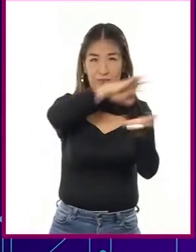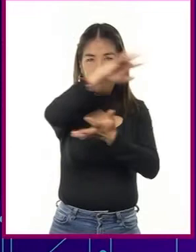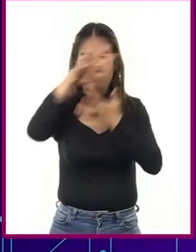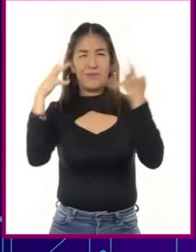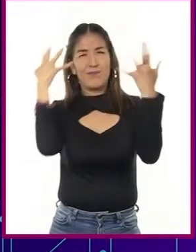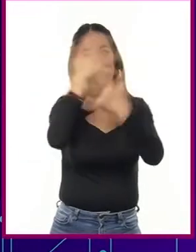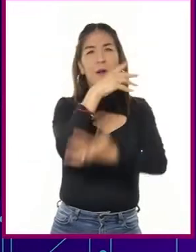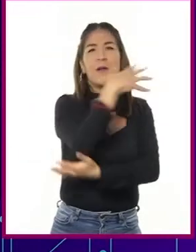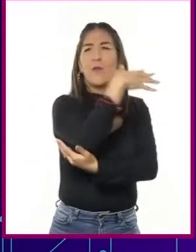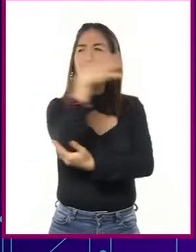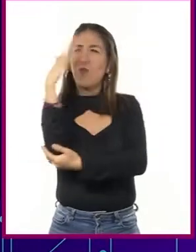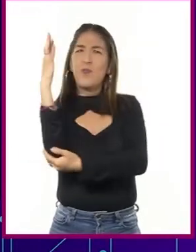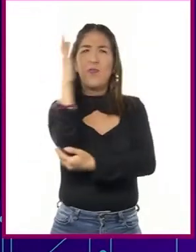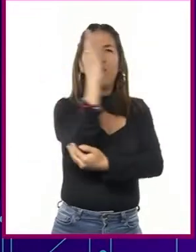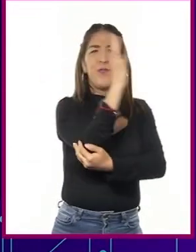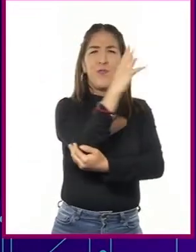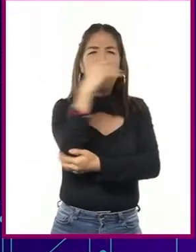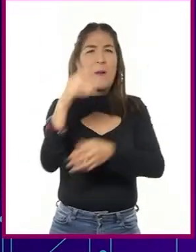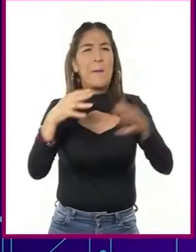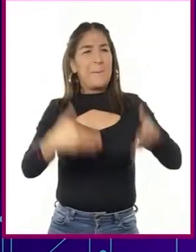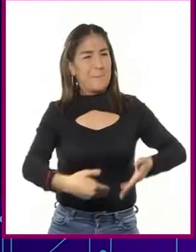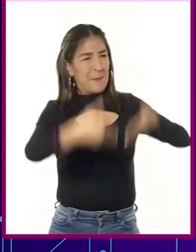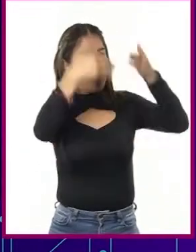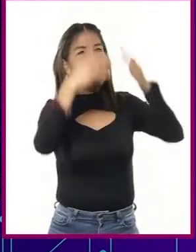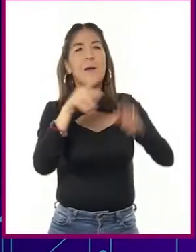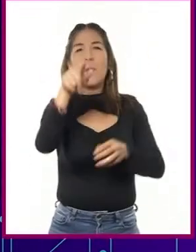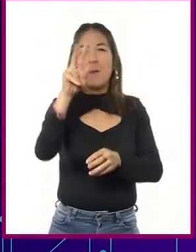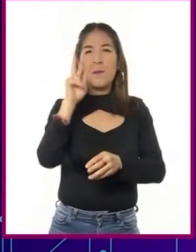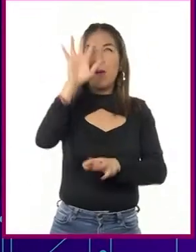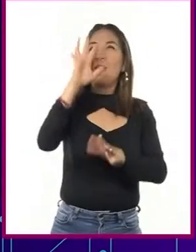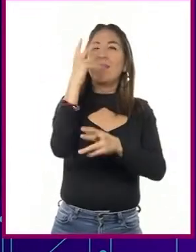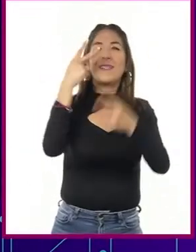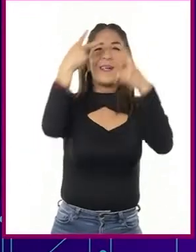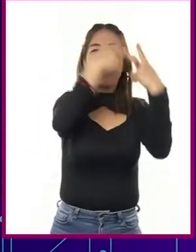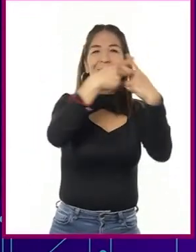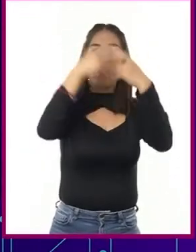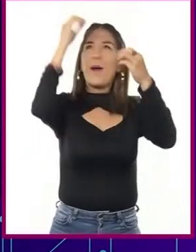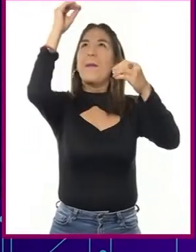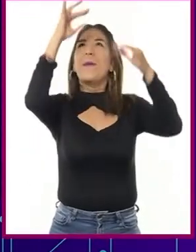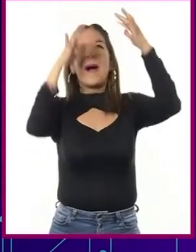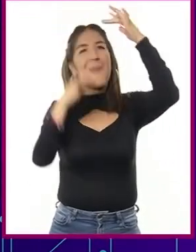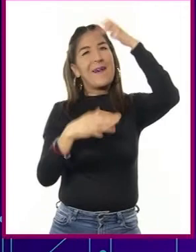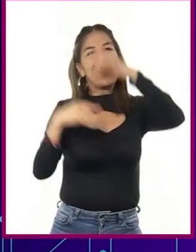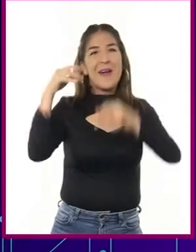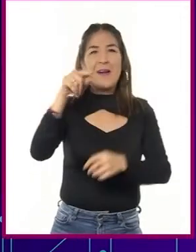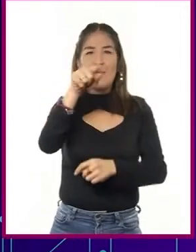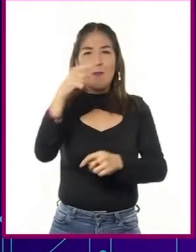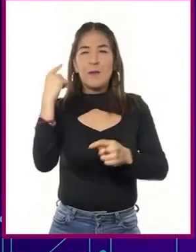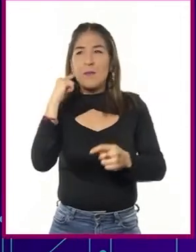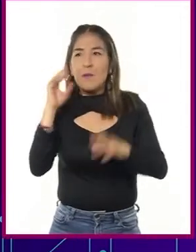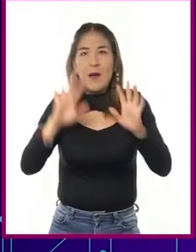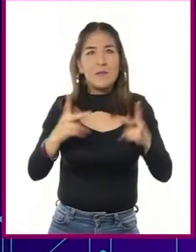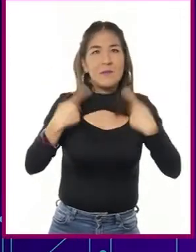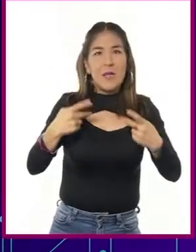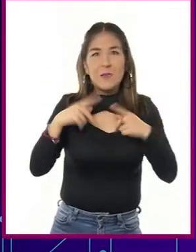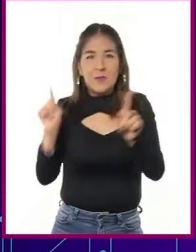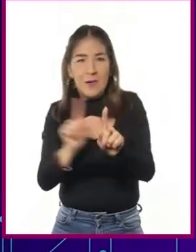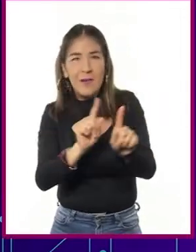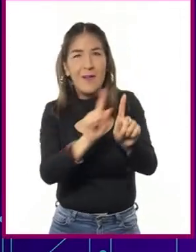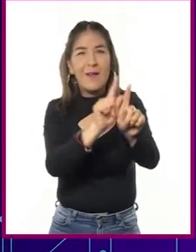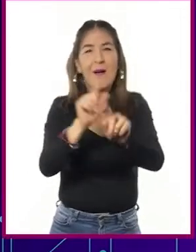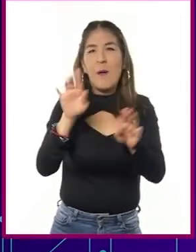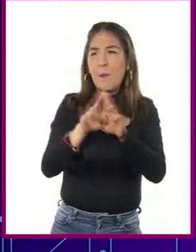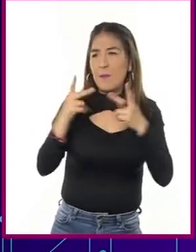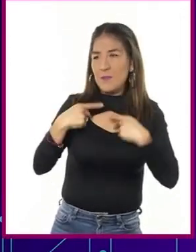mueven, literalmente ves las estrellas cayendo del cielo. Gente persiguiéndote, gente hablándote. Recuerdo verme en el